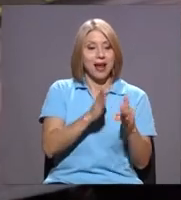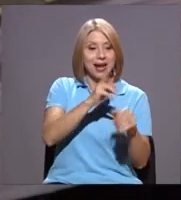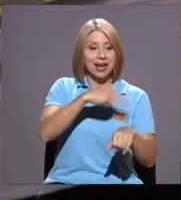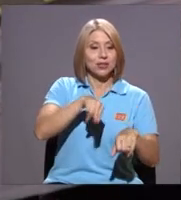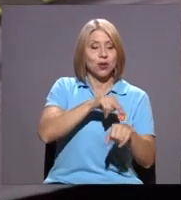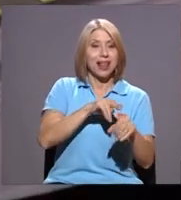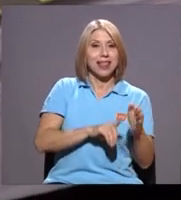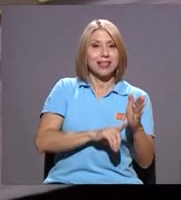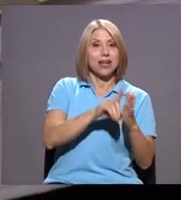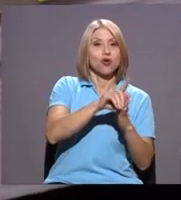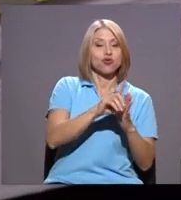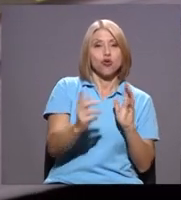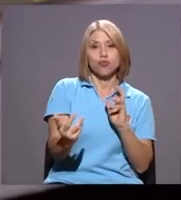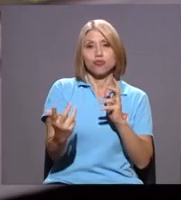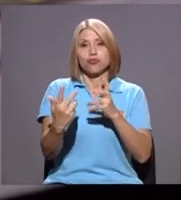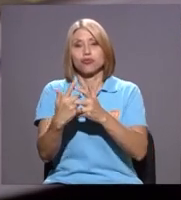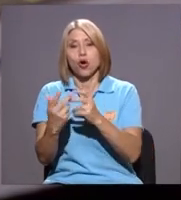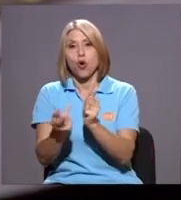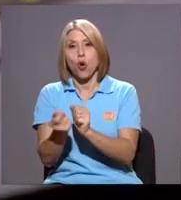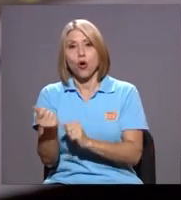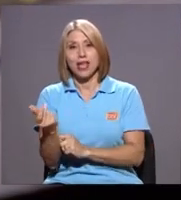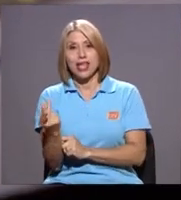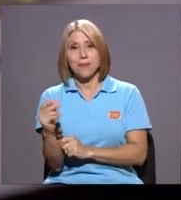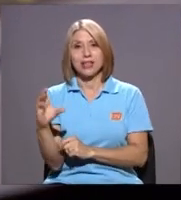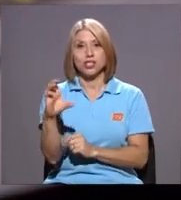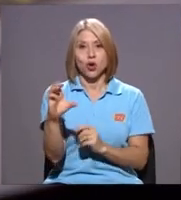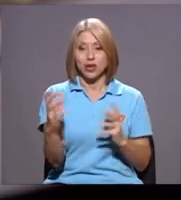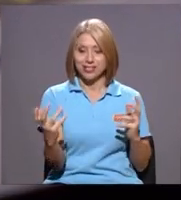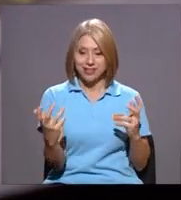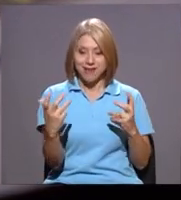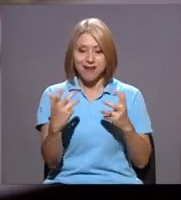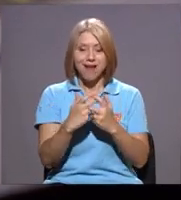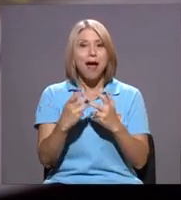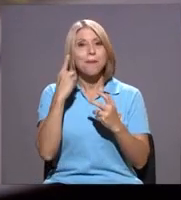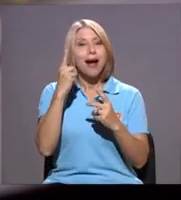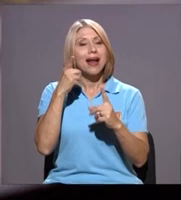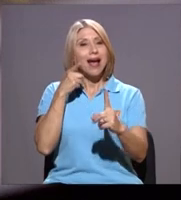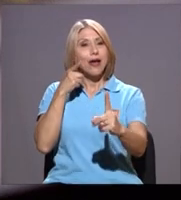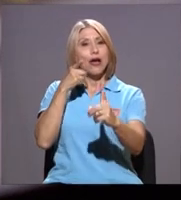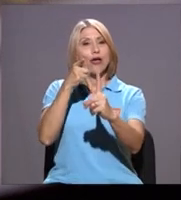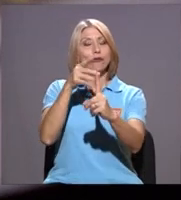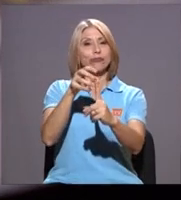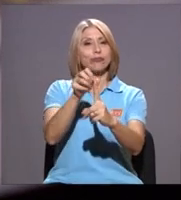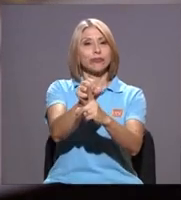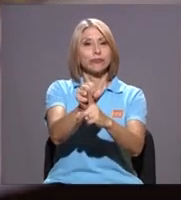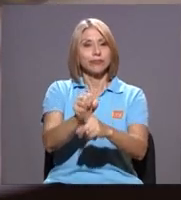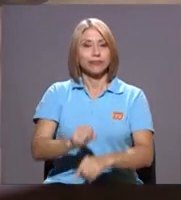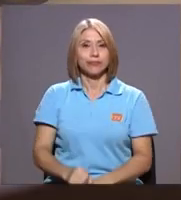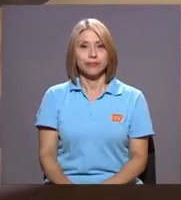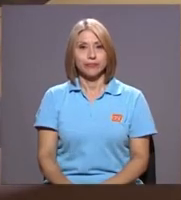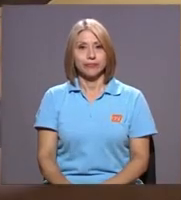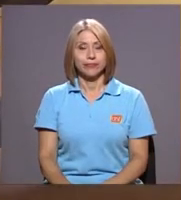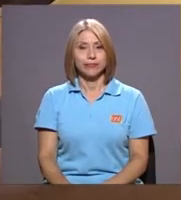y las inversiones necesarias para lograr los objetivos que se presentan en el plan.